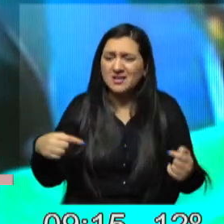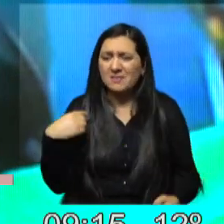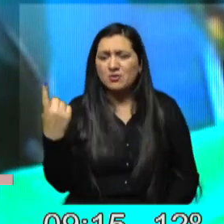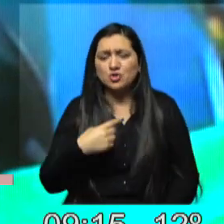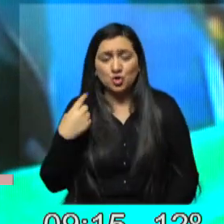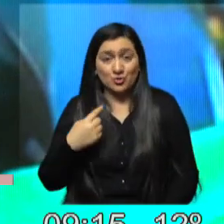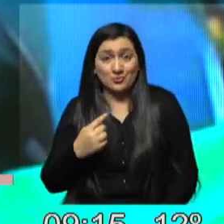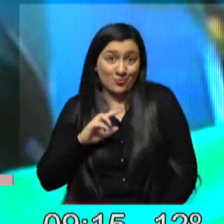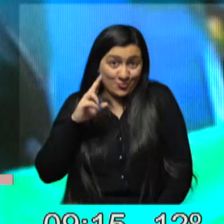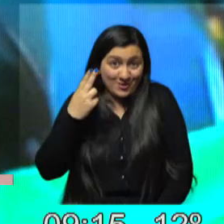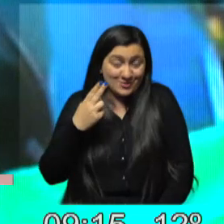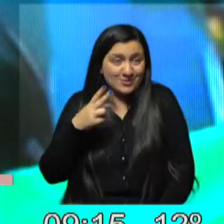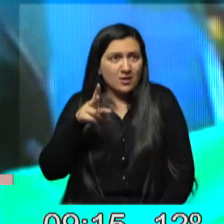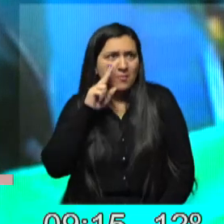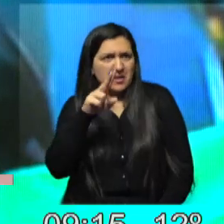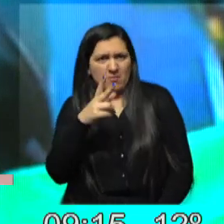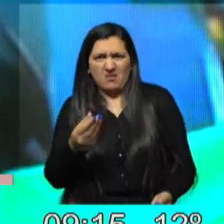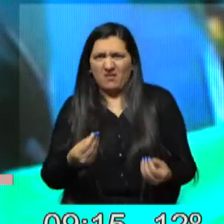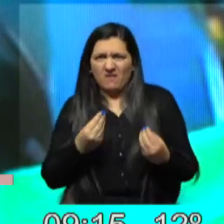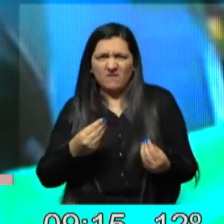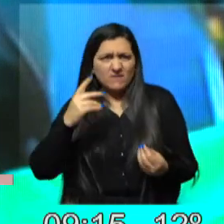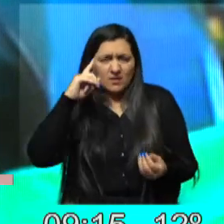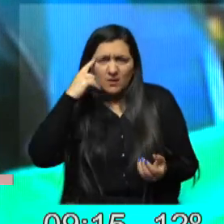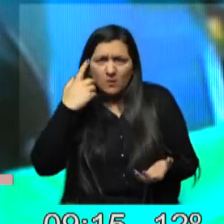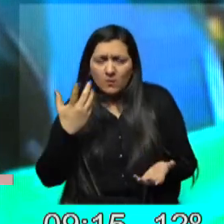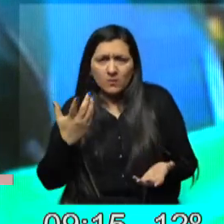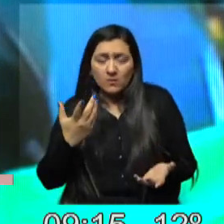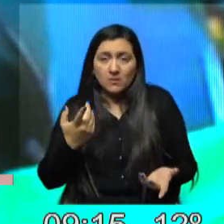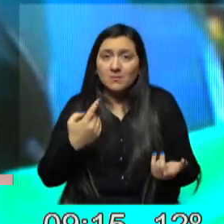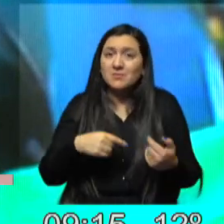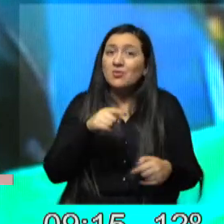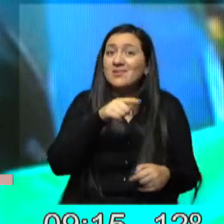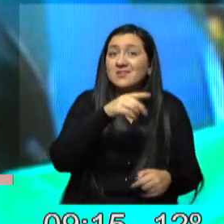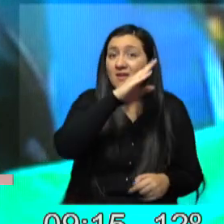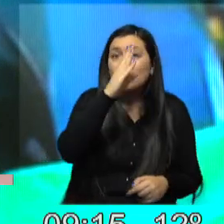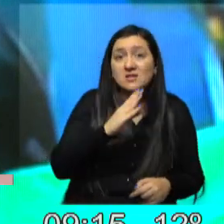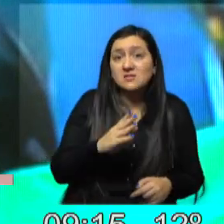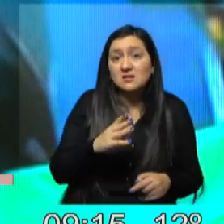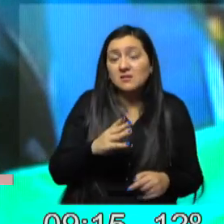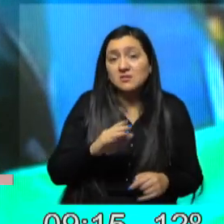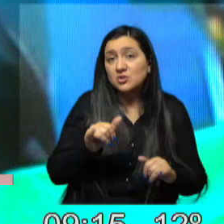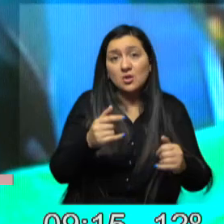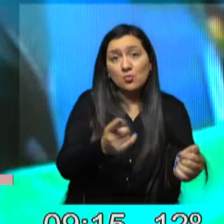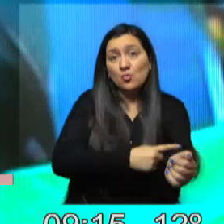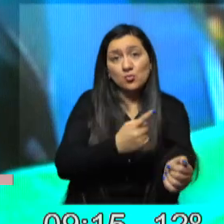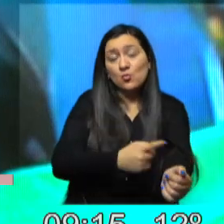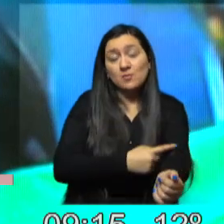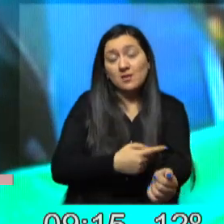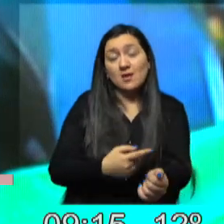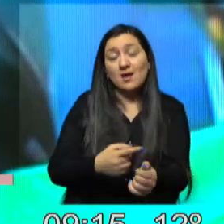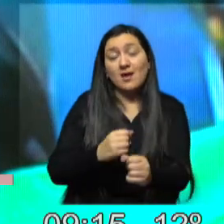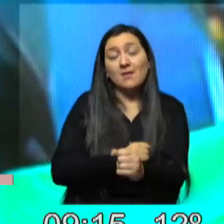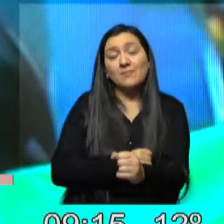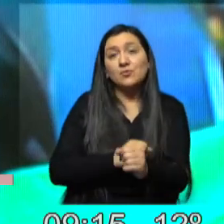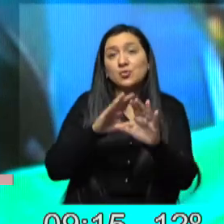son como locas, ¿no? Pero Brasil fue durante todo el siglo XIX una monarquía,